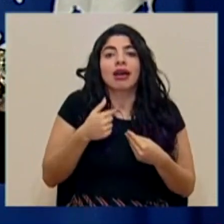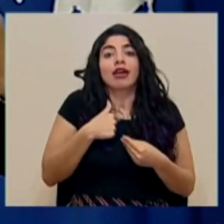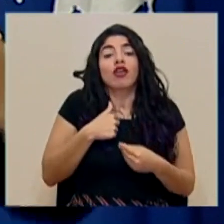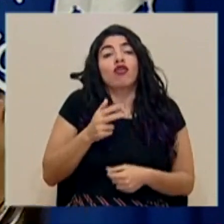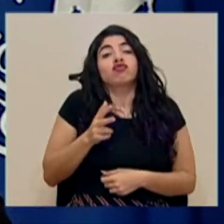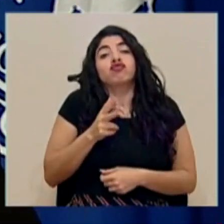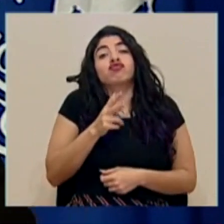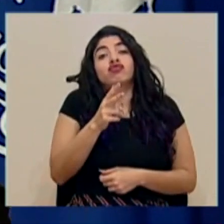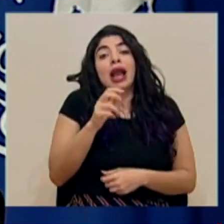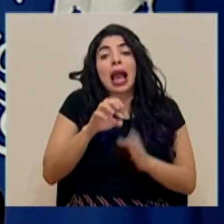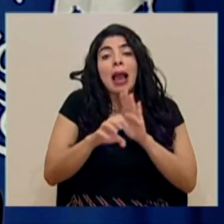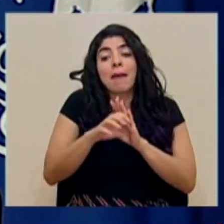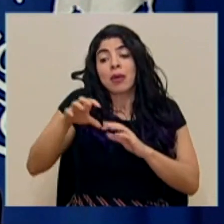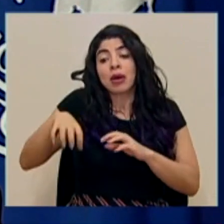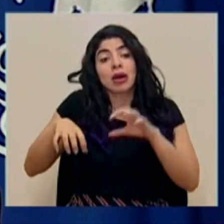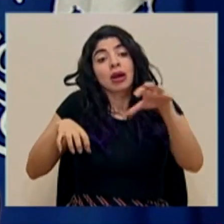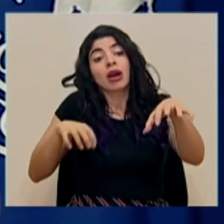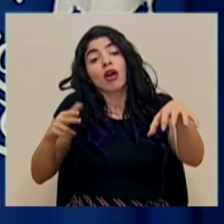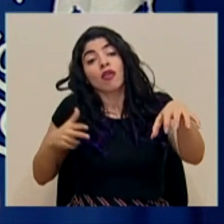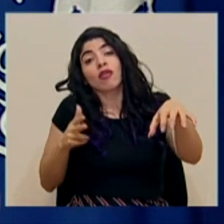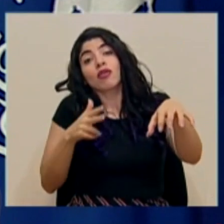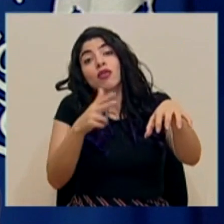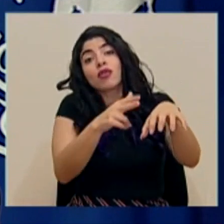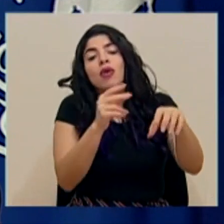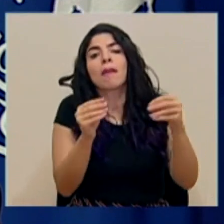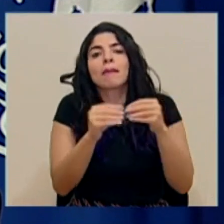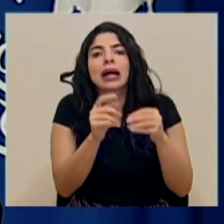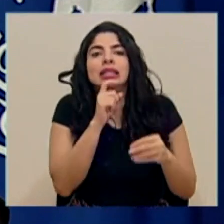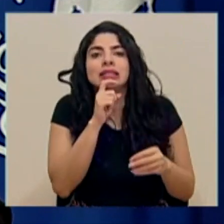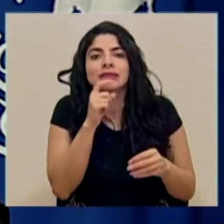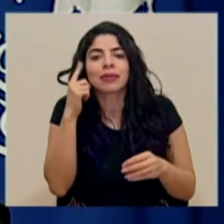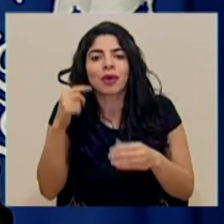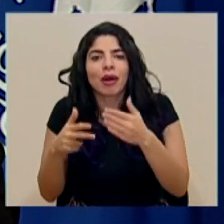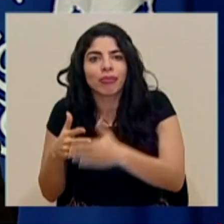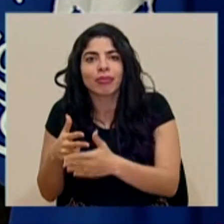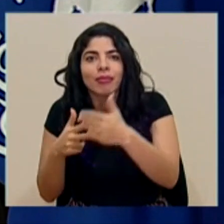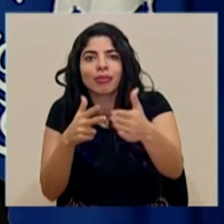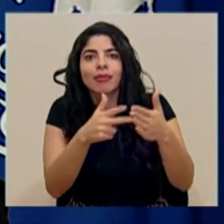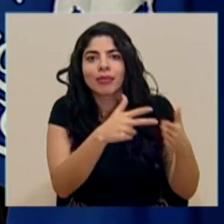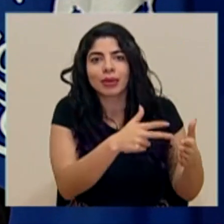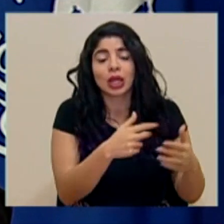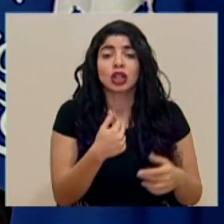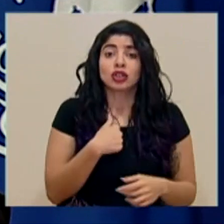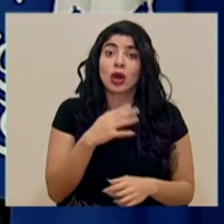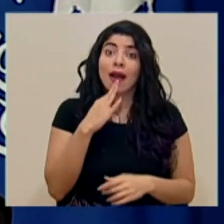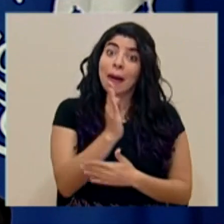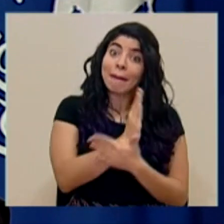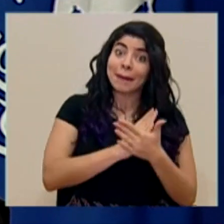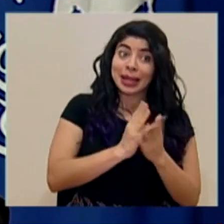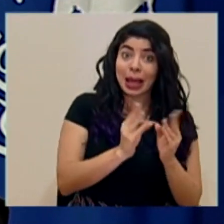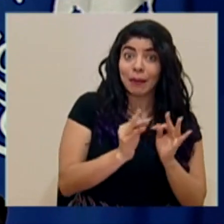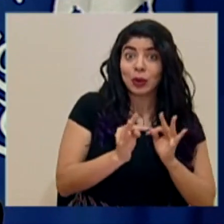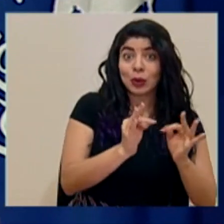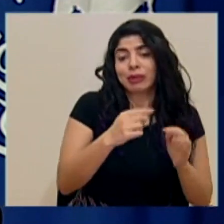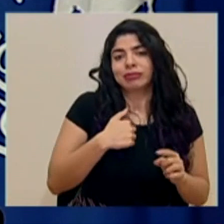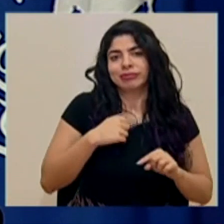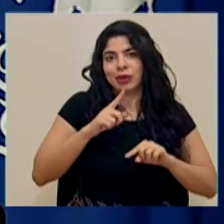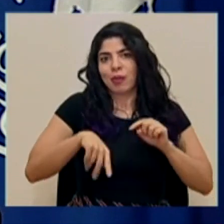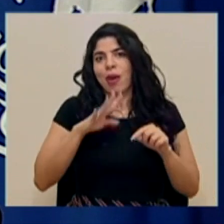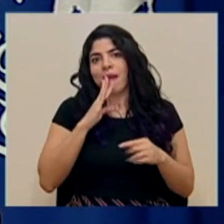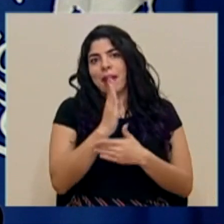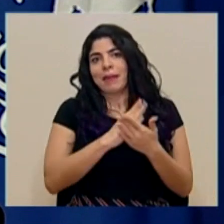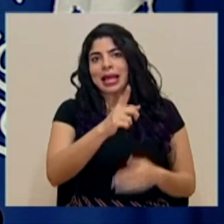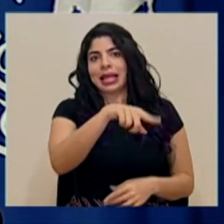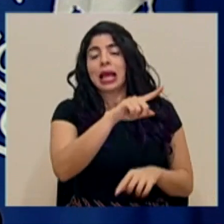viaje entre una región y otra del país por tierra. Yo no podría hablar por las cámaras de turismo, don Edgar, no me corresponde, pero